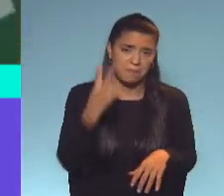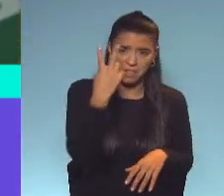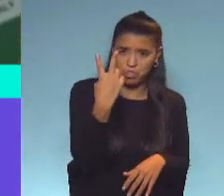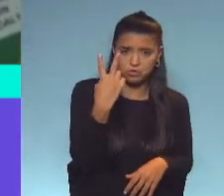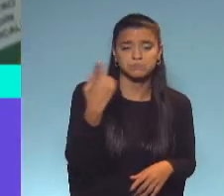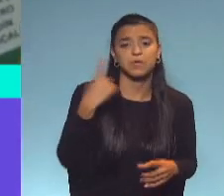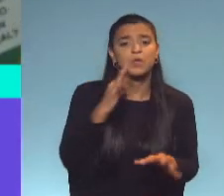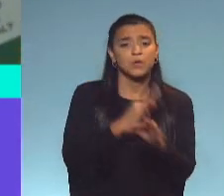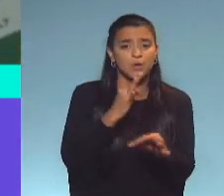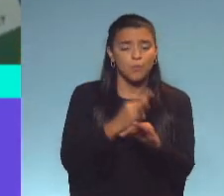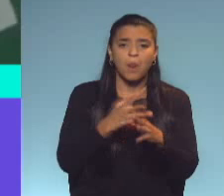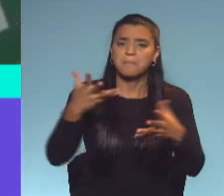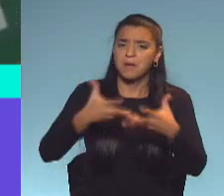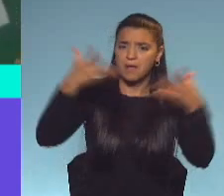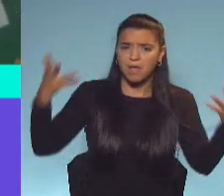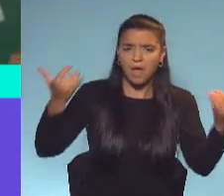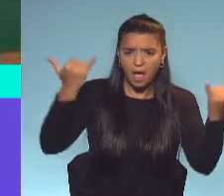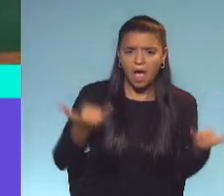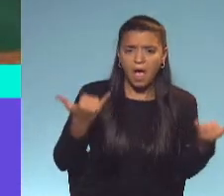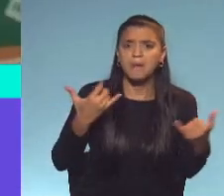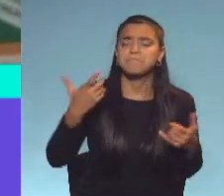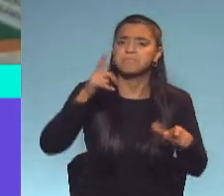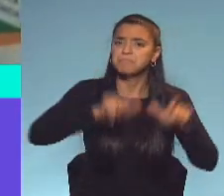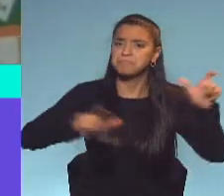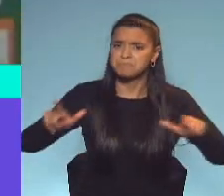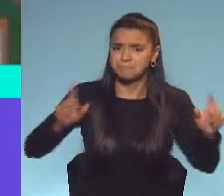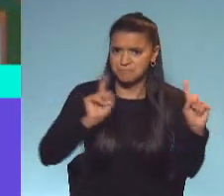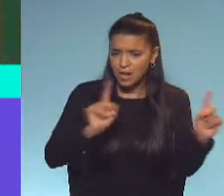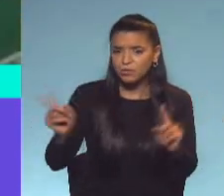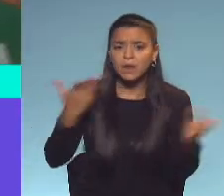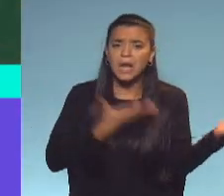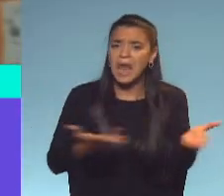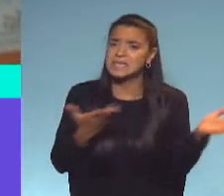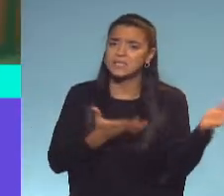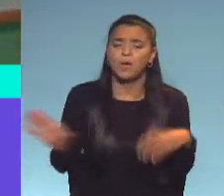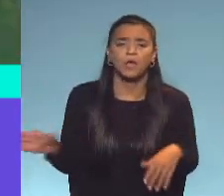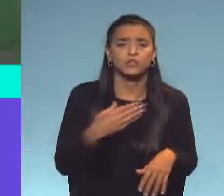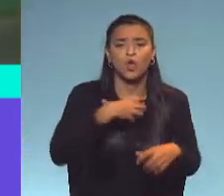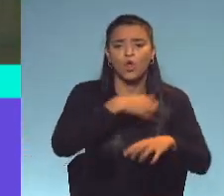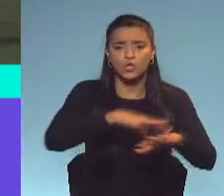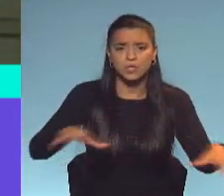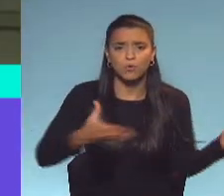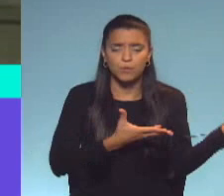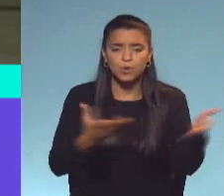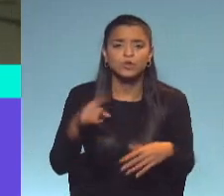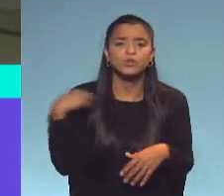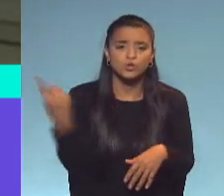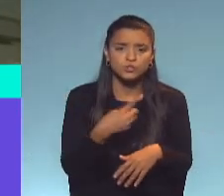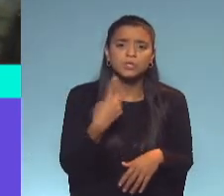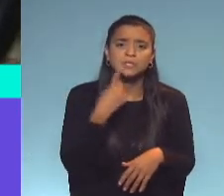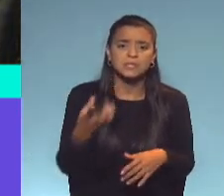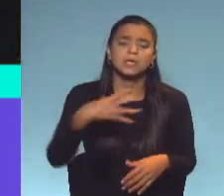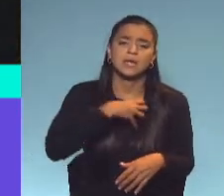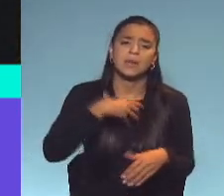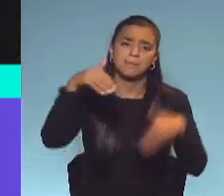bueno, nuestra escuela es bastante grande, cuenta con personal, así que vamos a recibir a todos los alumnos que estén en la escuela y nosotros garantizamos las